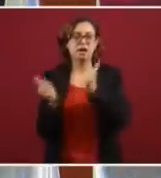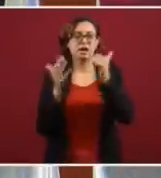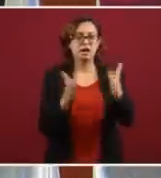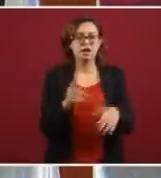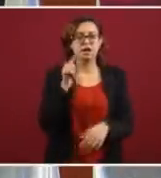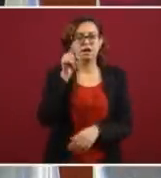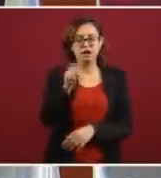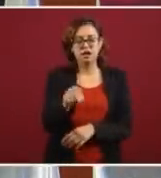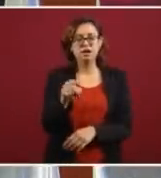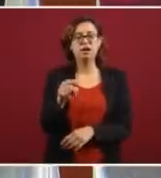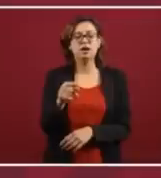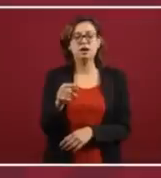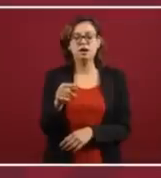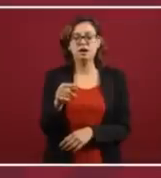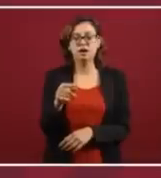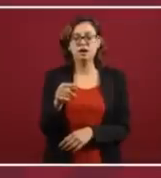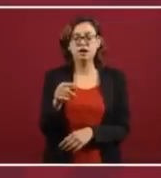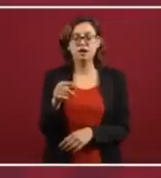de